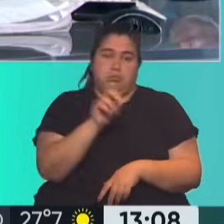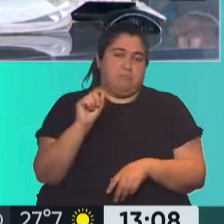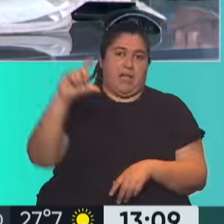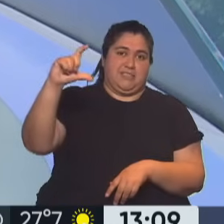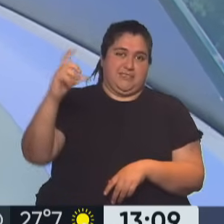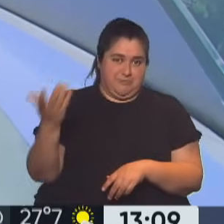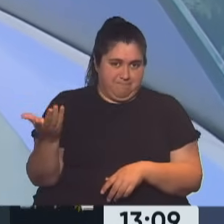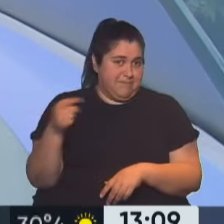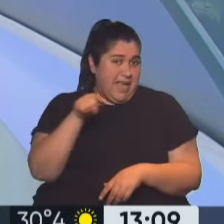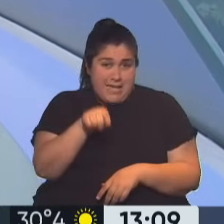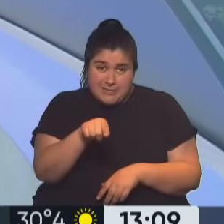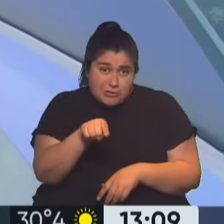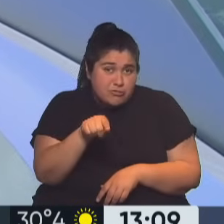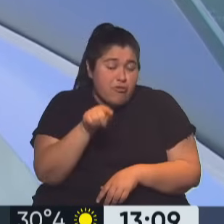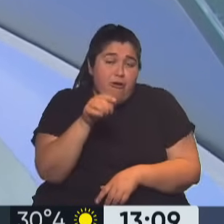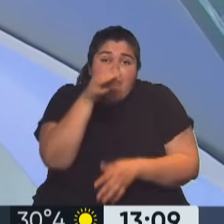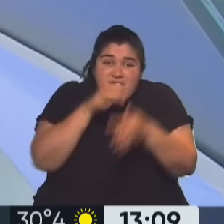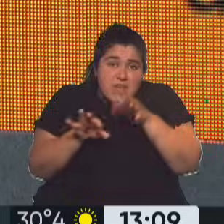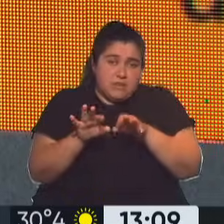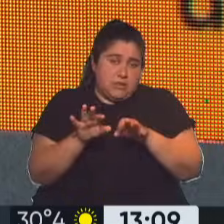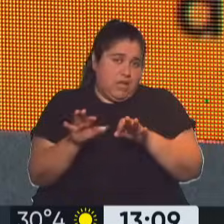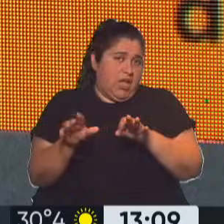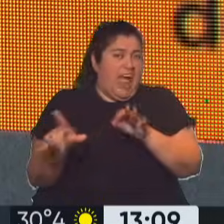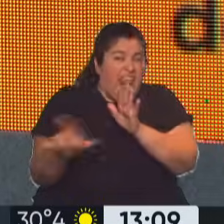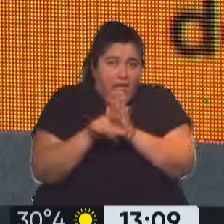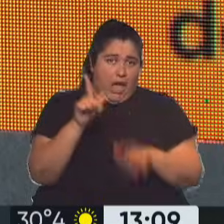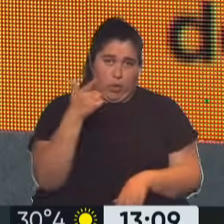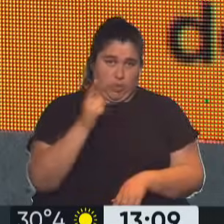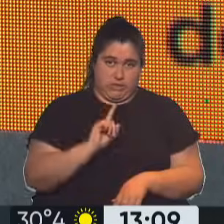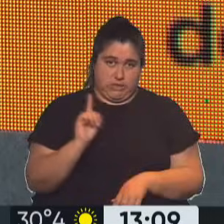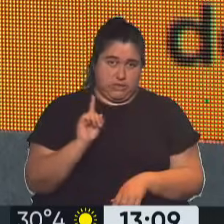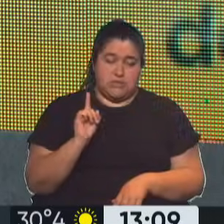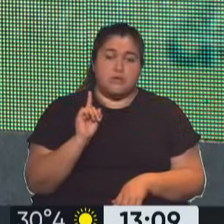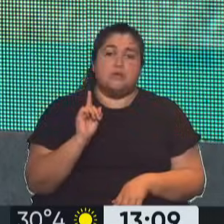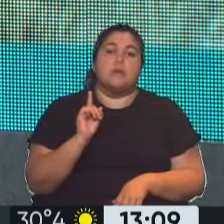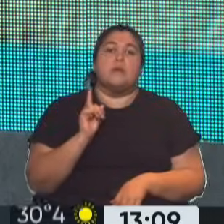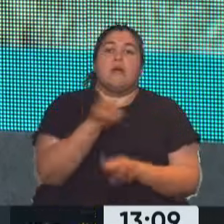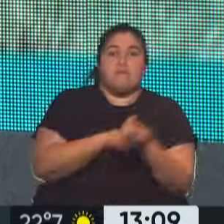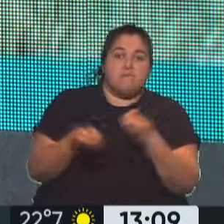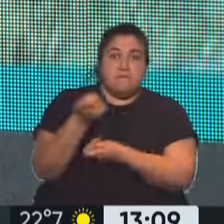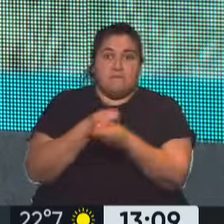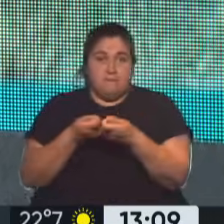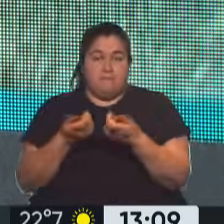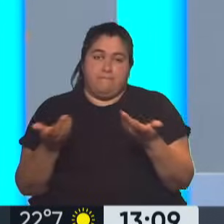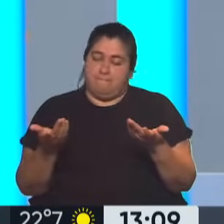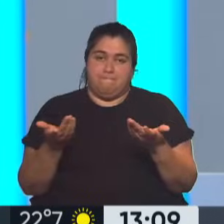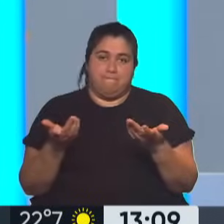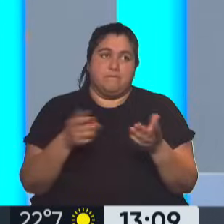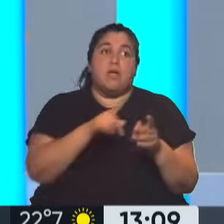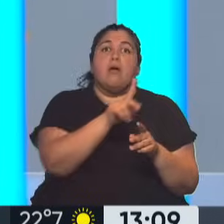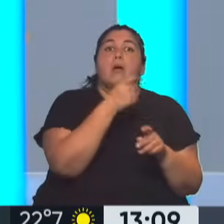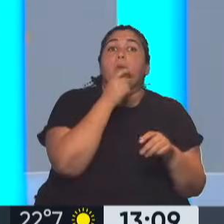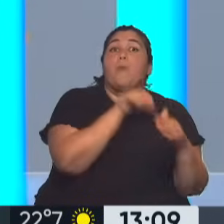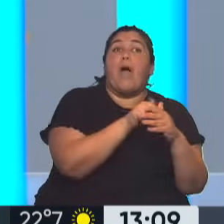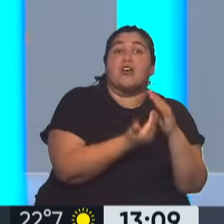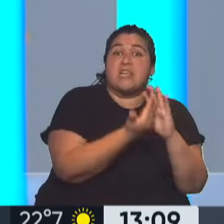es absolutamente ilegal no Además de de operar en el mercado ilegal del dólar hacían operaciones ilegales con el dólar ilegal Aparte ya ya